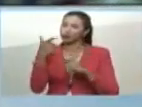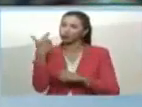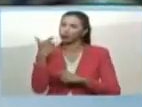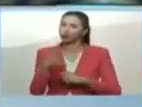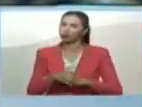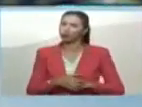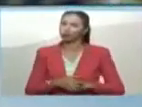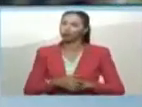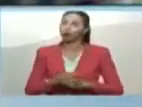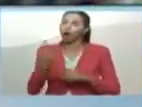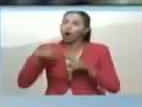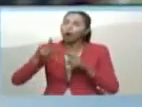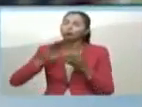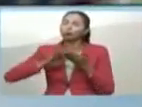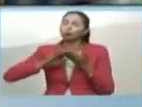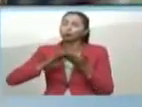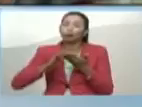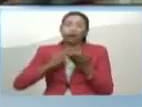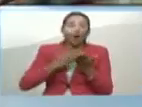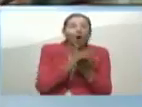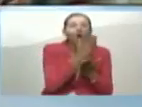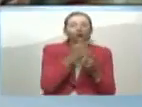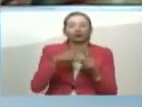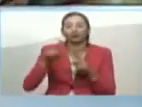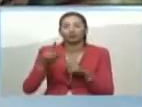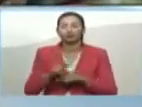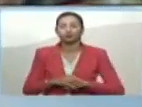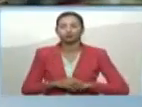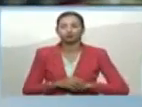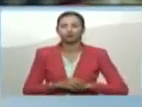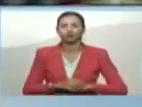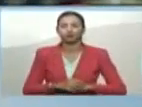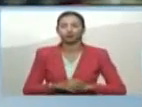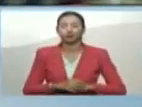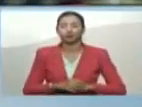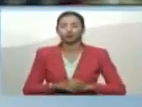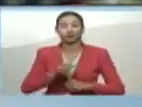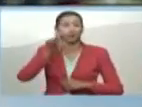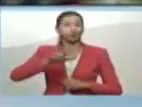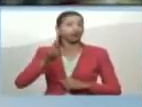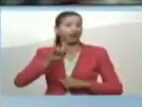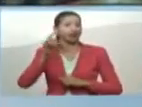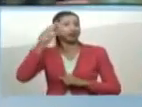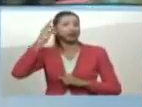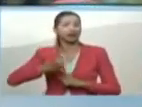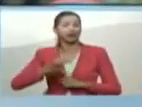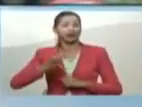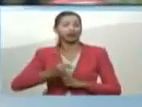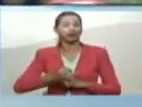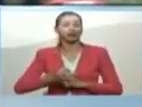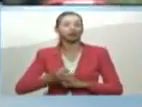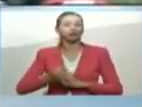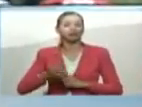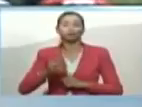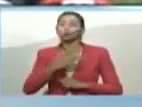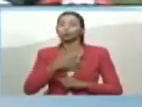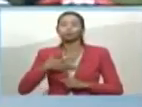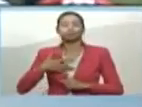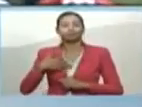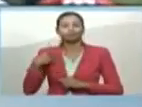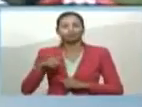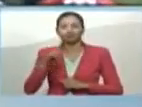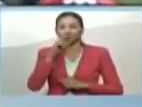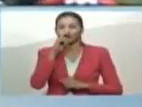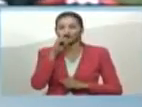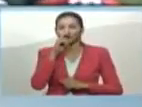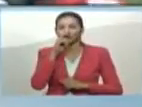una alternativa frente a que nadie creía en lo que teníamos ni nadie quería lo que teníamos, pero no sabíamos con